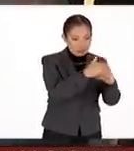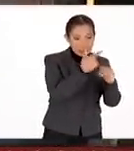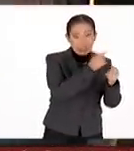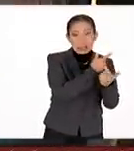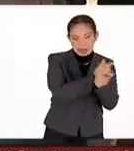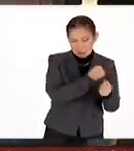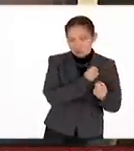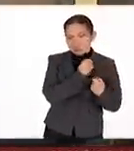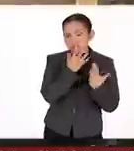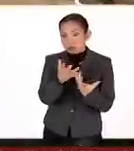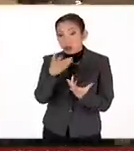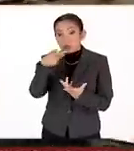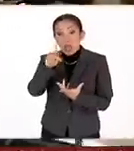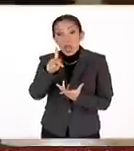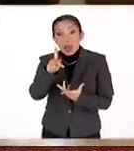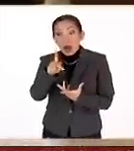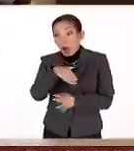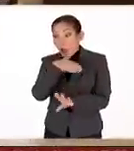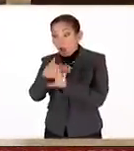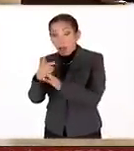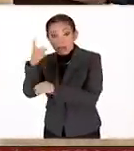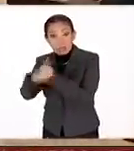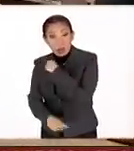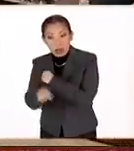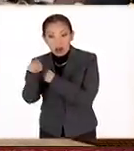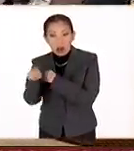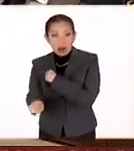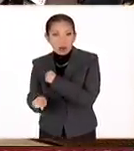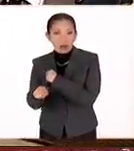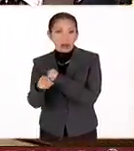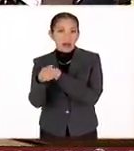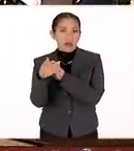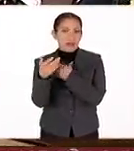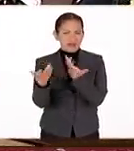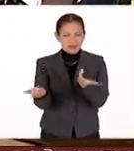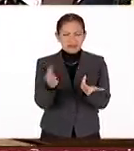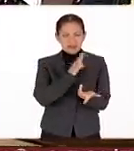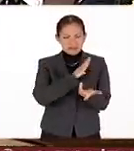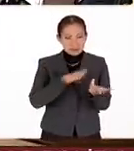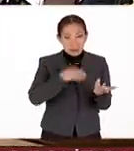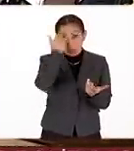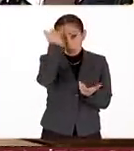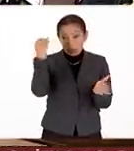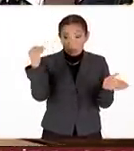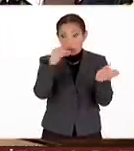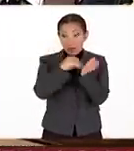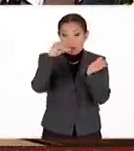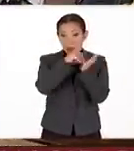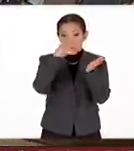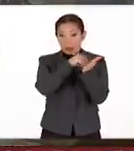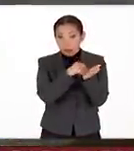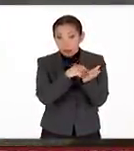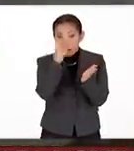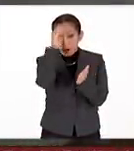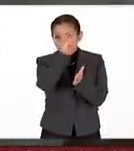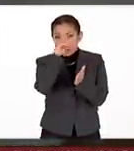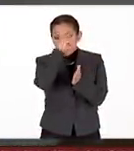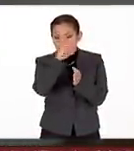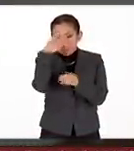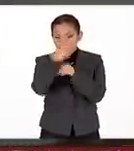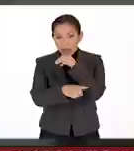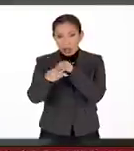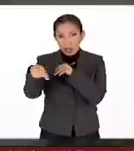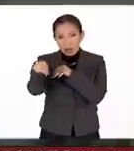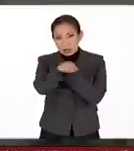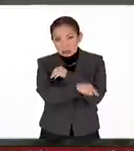libertad de expresión y la posibilidad de de exponer En las campañas cualquier idea o este opinión que haya